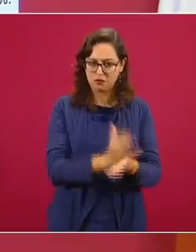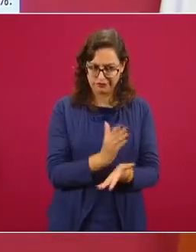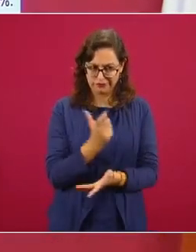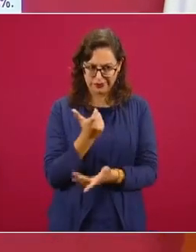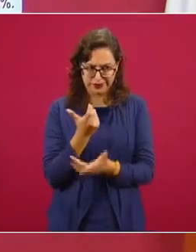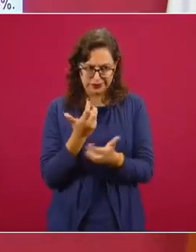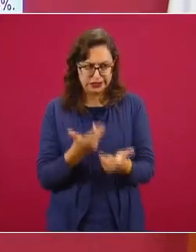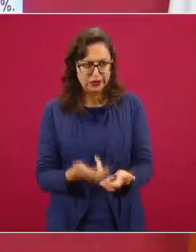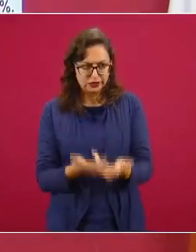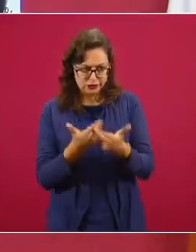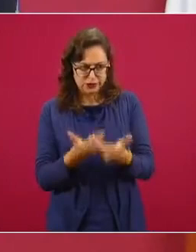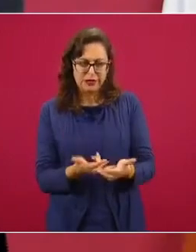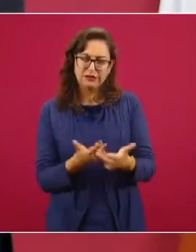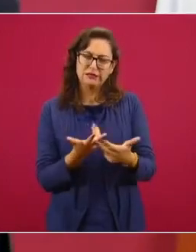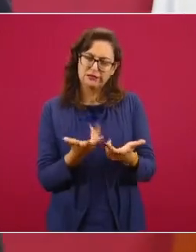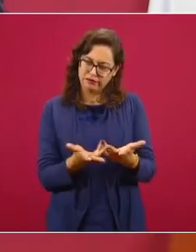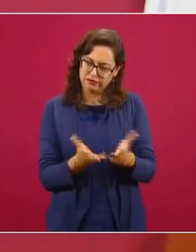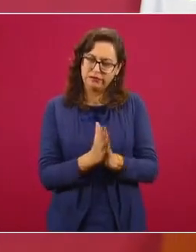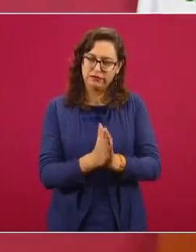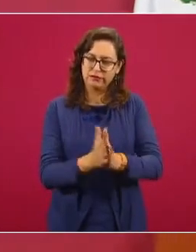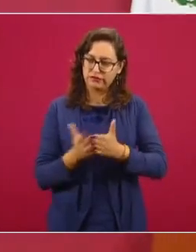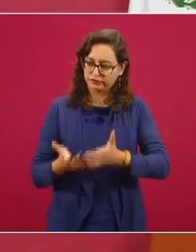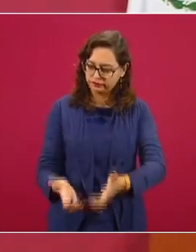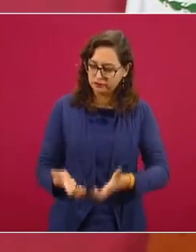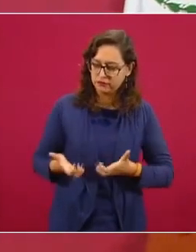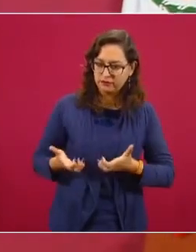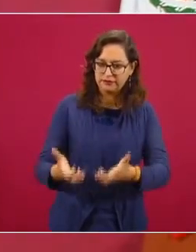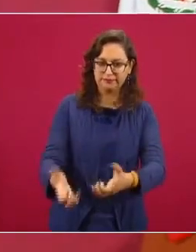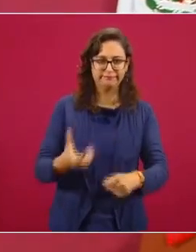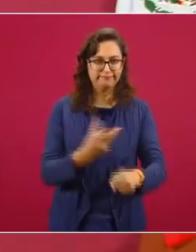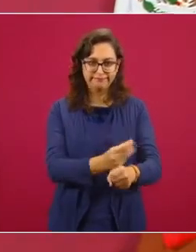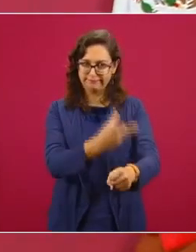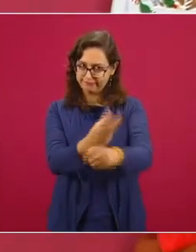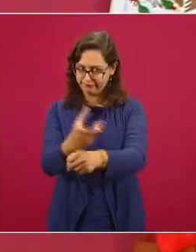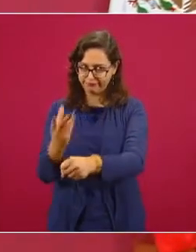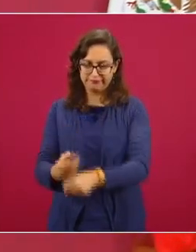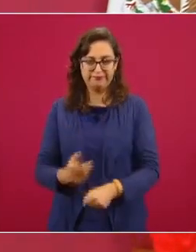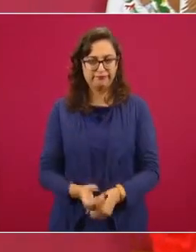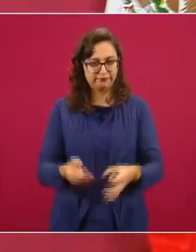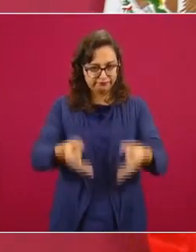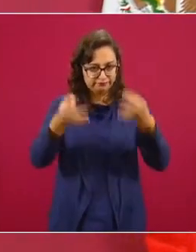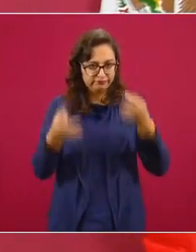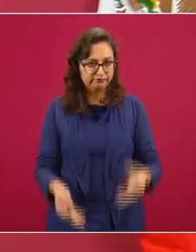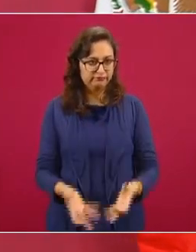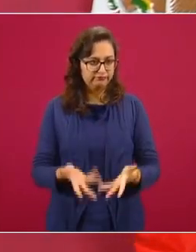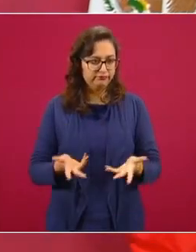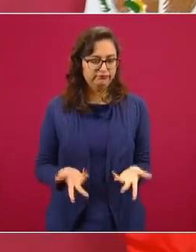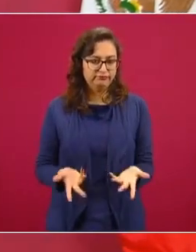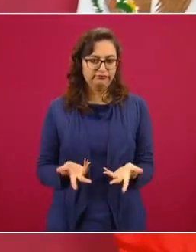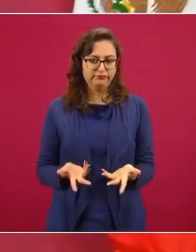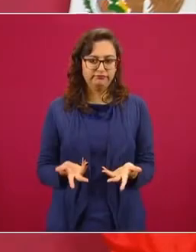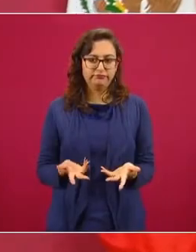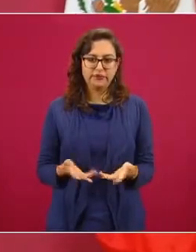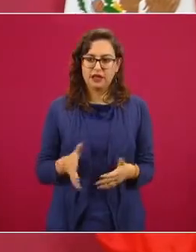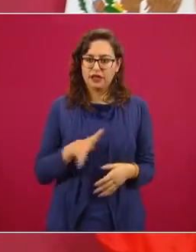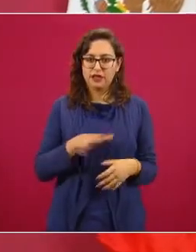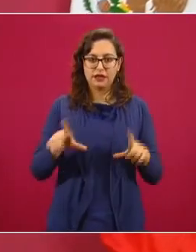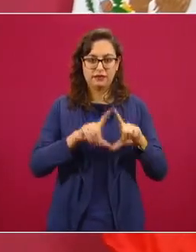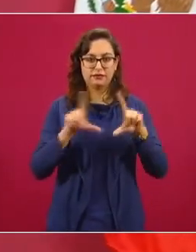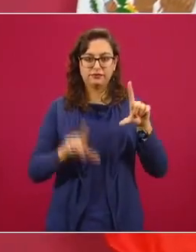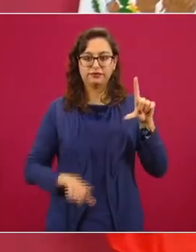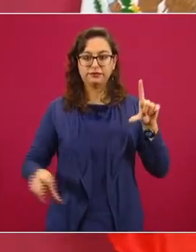pues todo a componer las calles, arreglar las calles en general. Muy